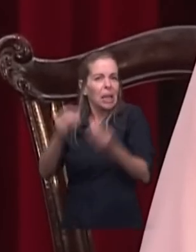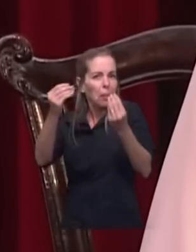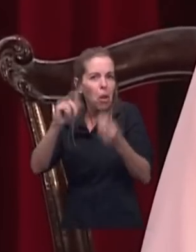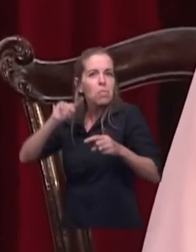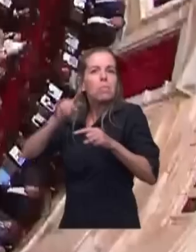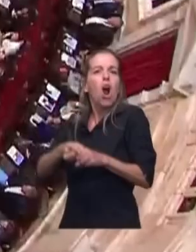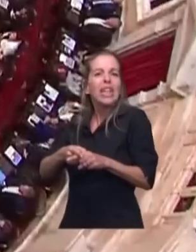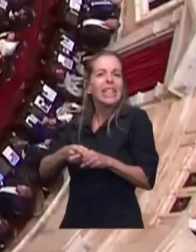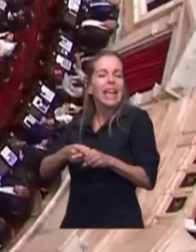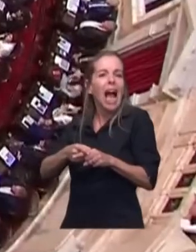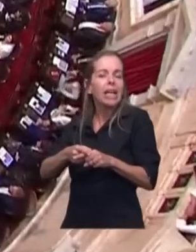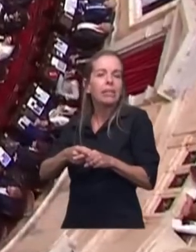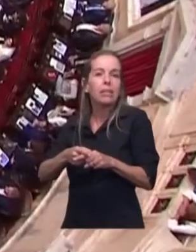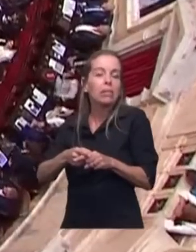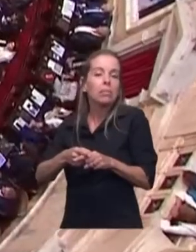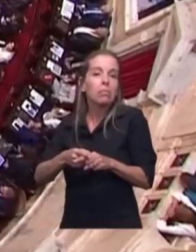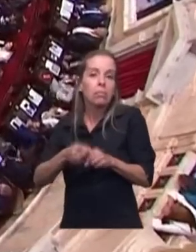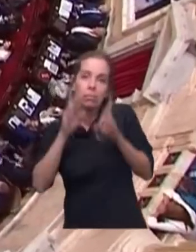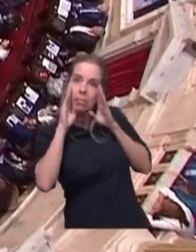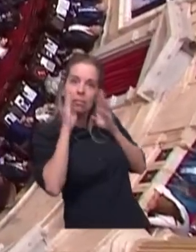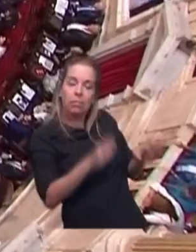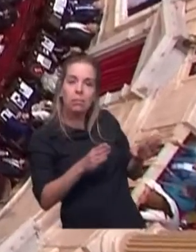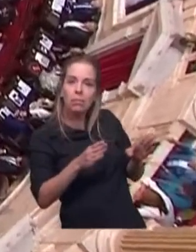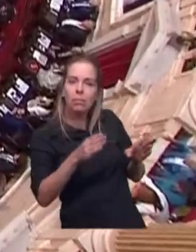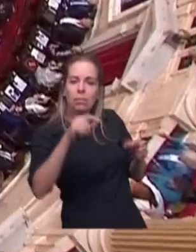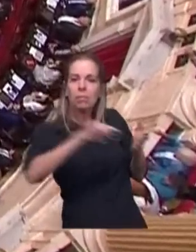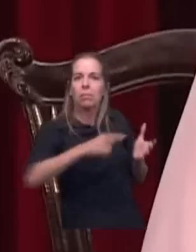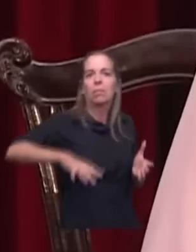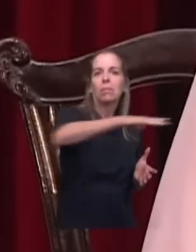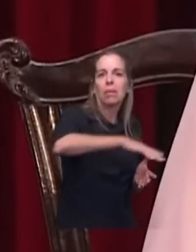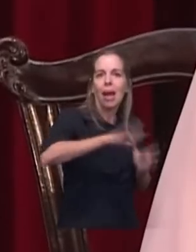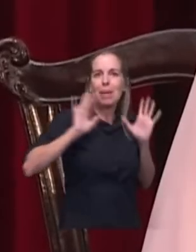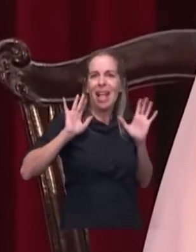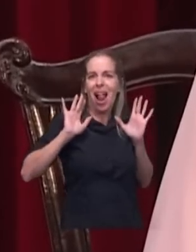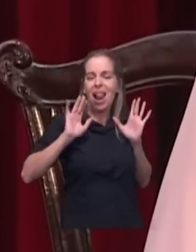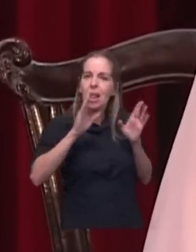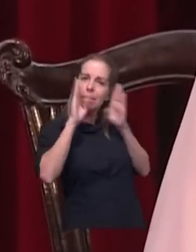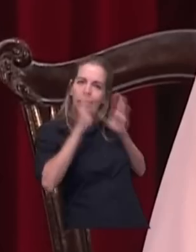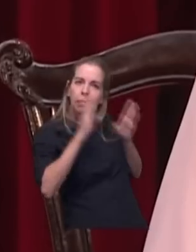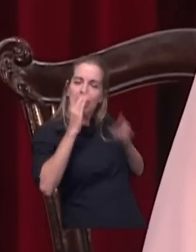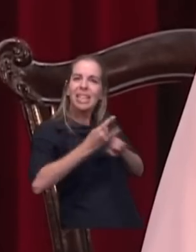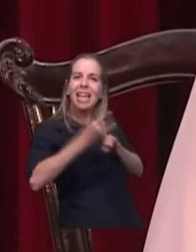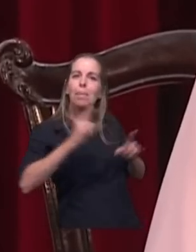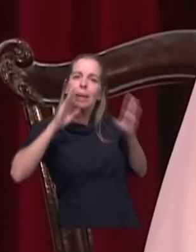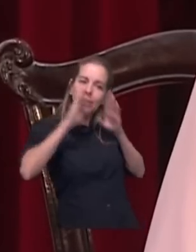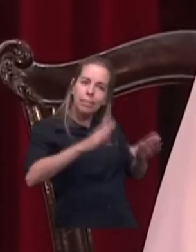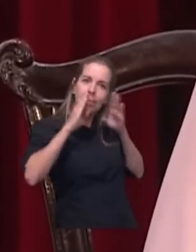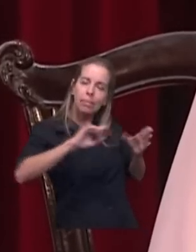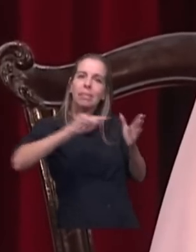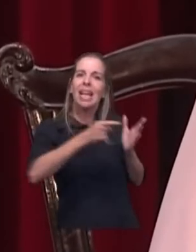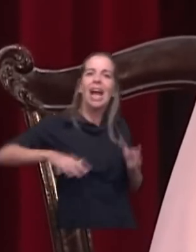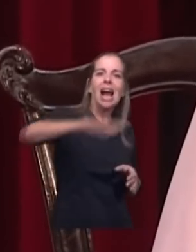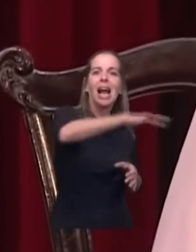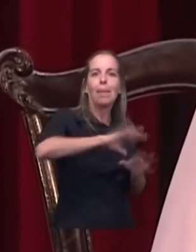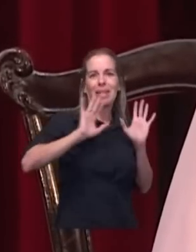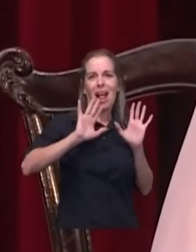que concentran la riqueza con este criterio centralista que tanto rechazo genera en